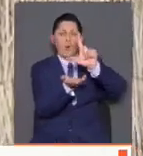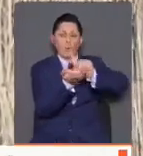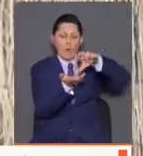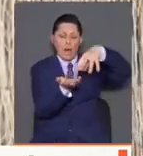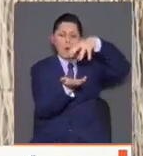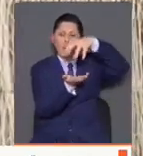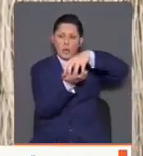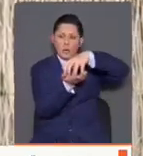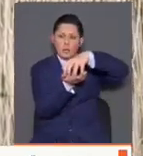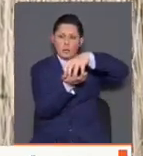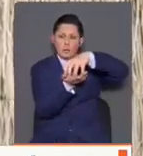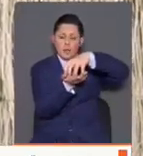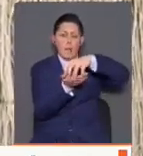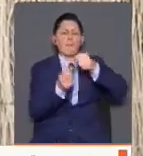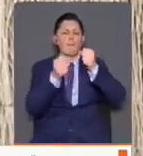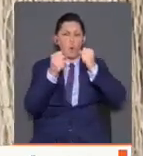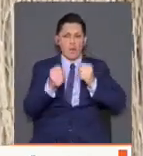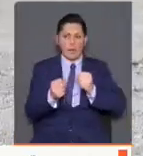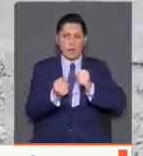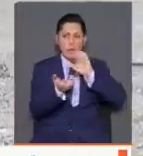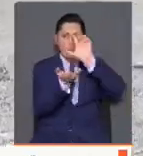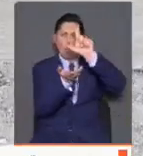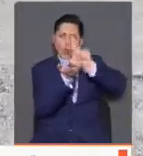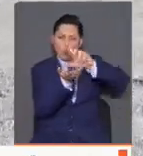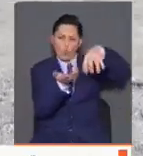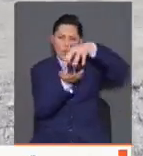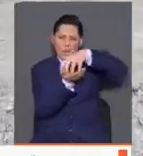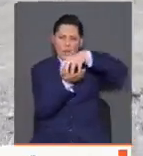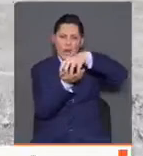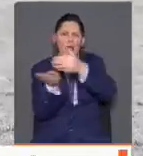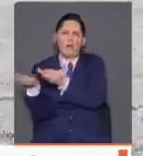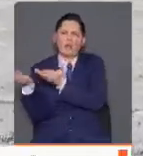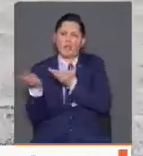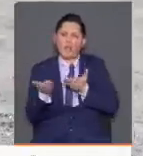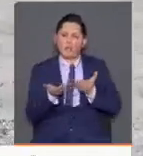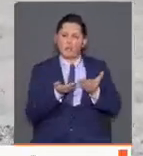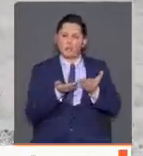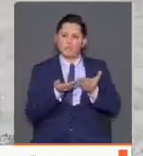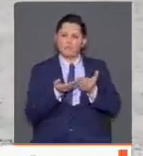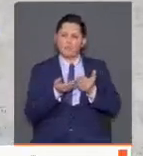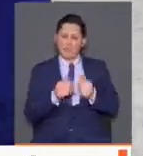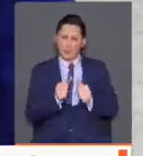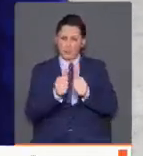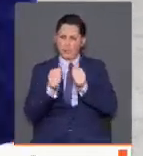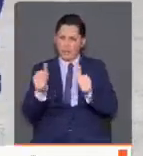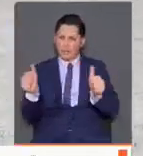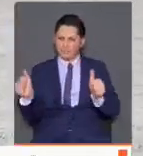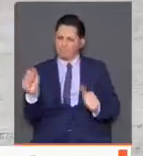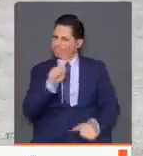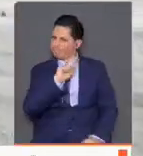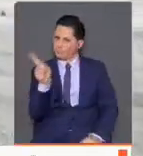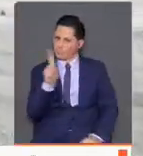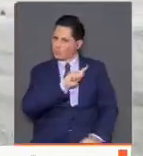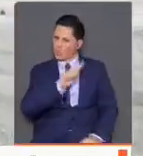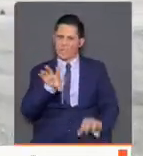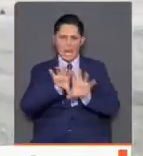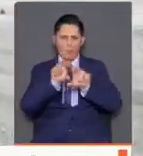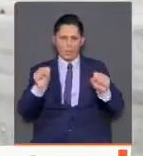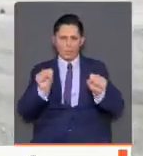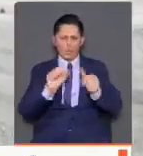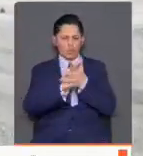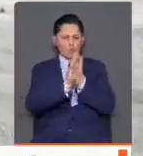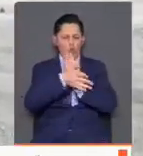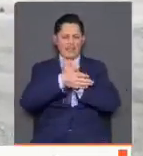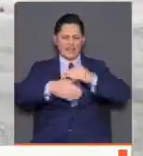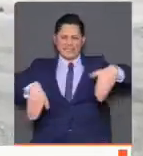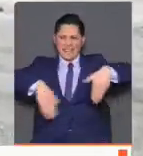acorde al lugar, de poder tener un lugar acogedor. Sin embargo, las autoridades no están de acuerdo con este tipo de tomas. Todas estas caletas,